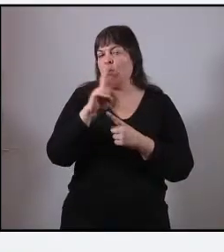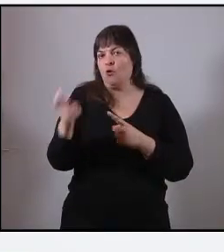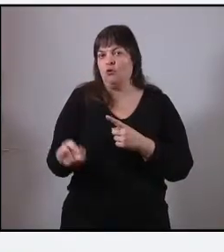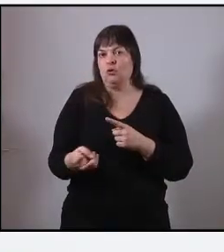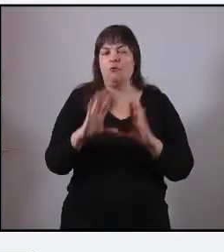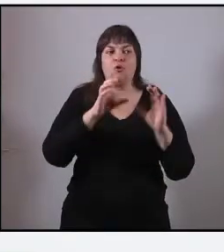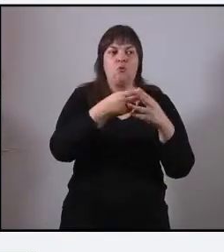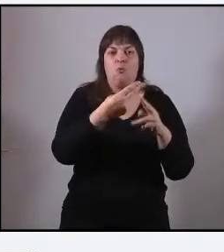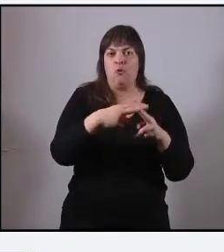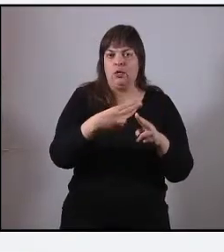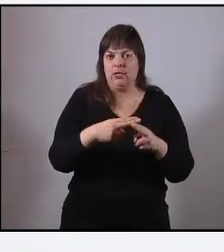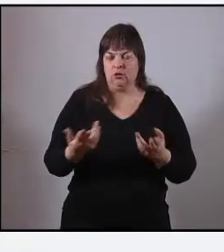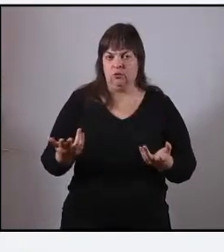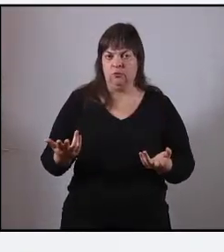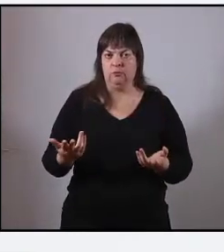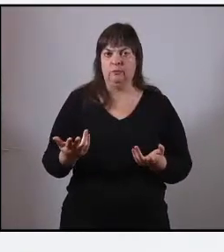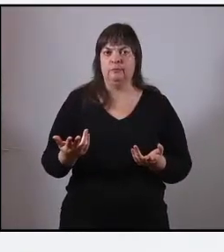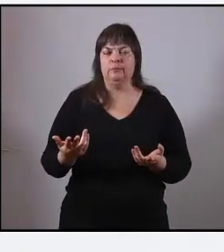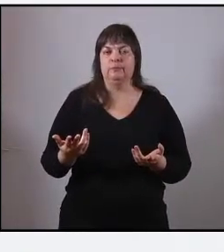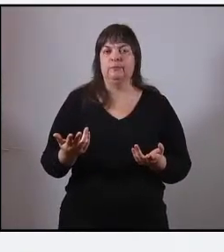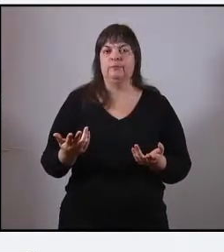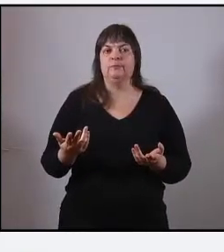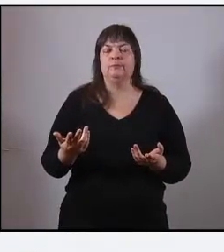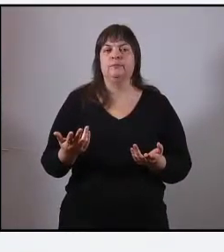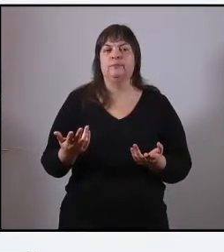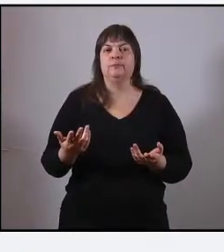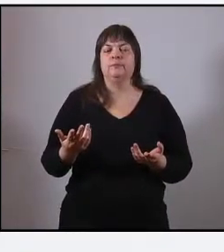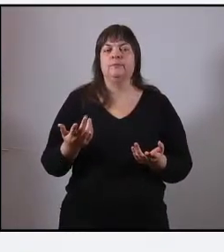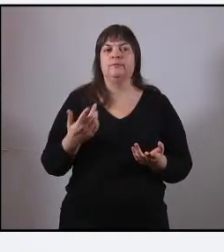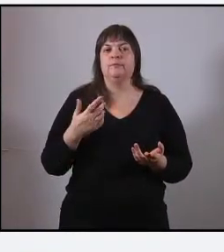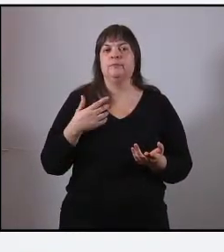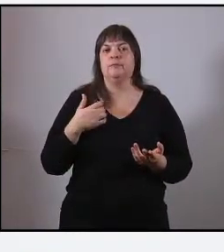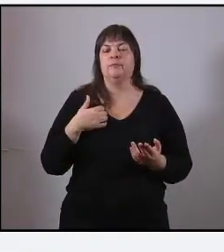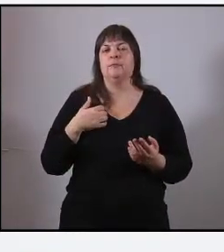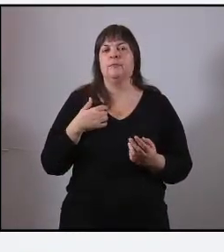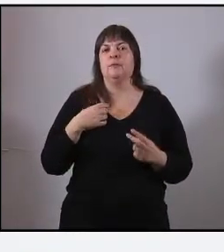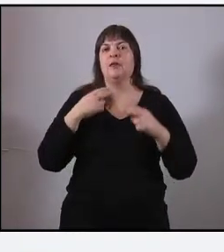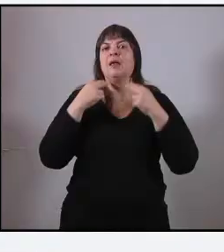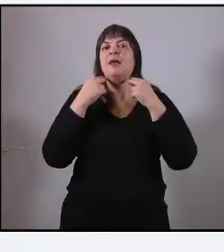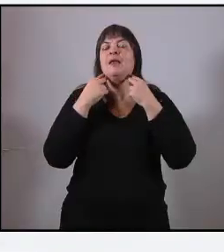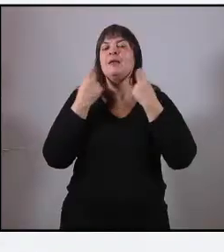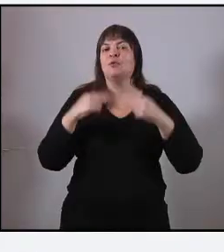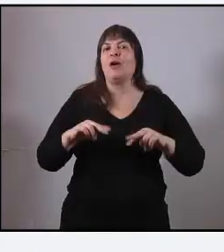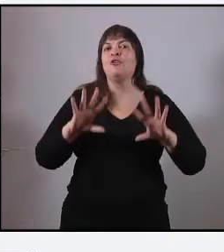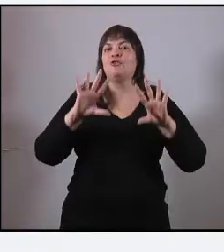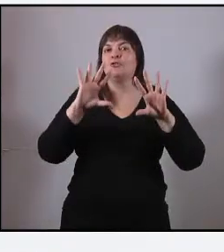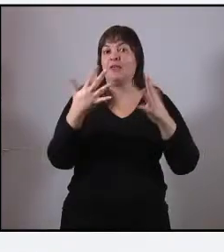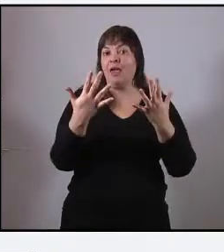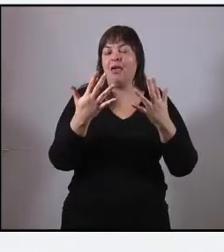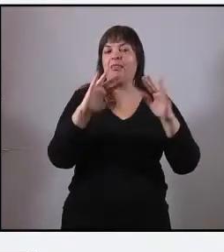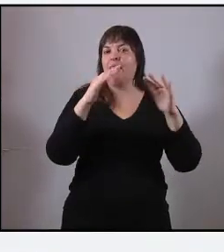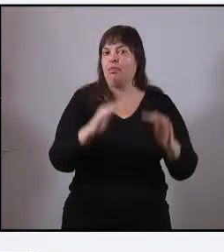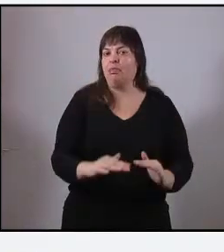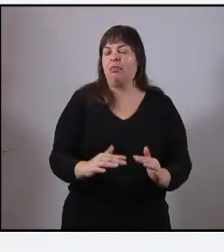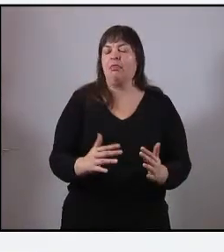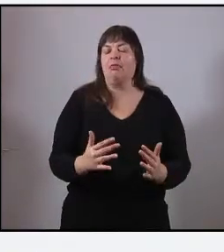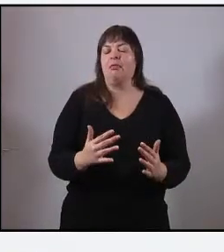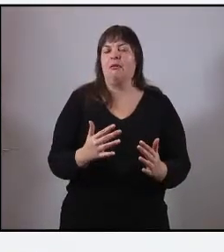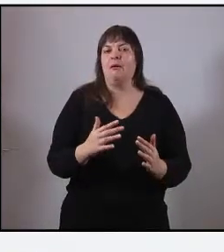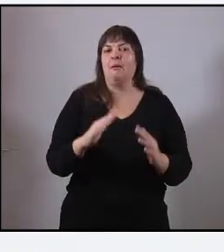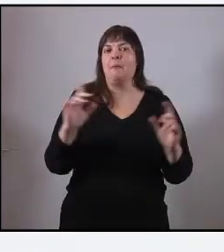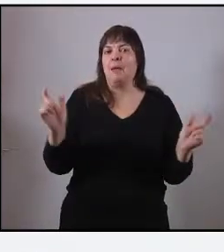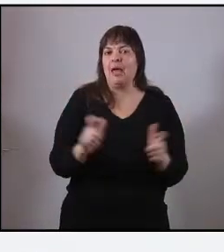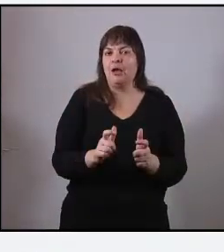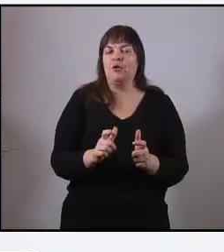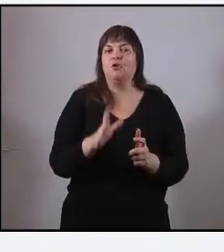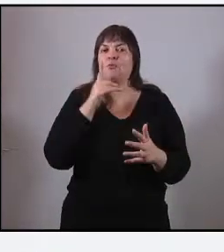partido político. Una caída estrepitosa de 10 diputados creo que a cualquiera en una posición de